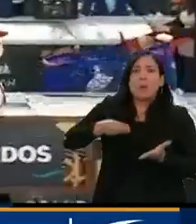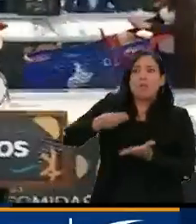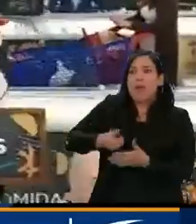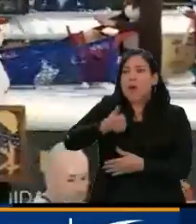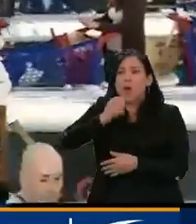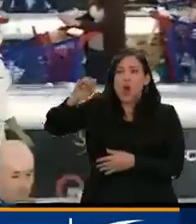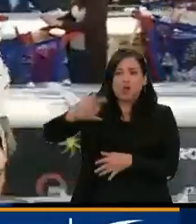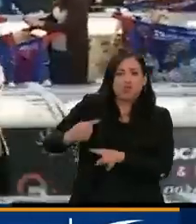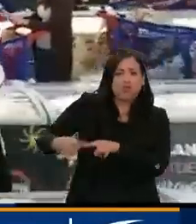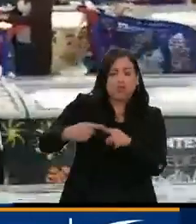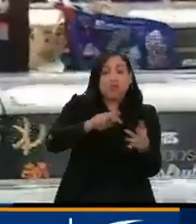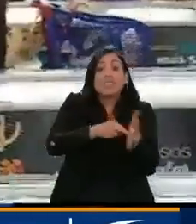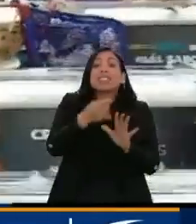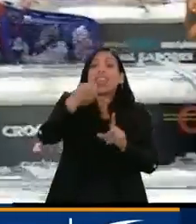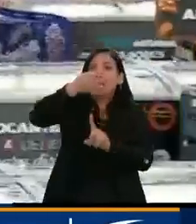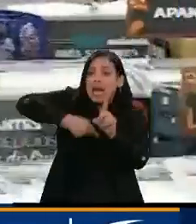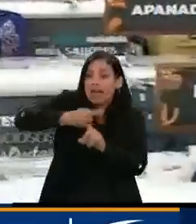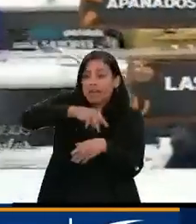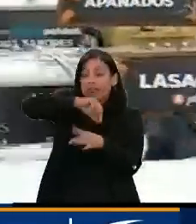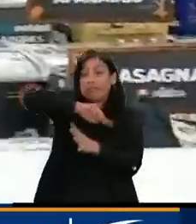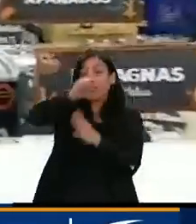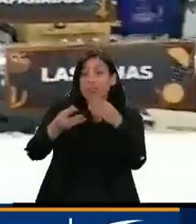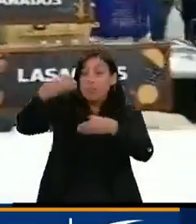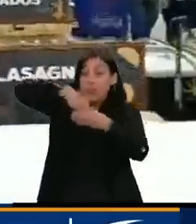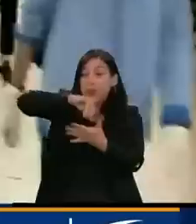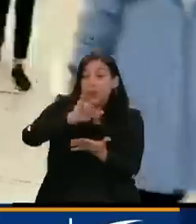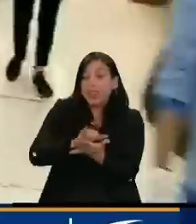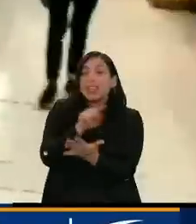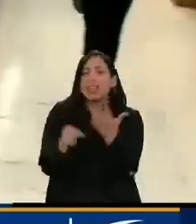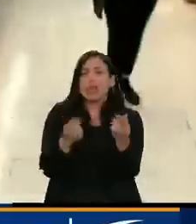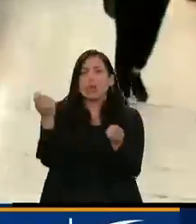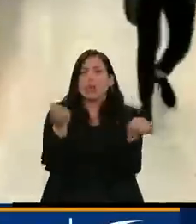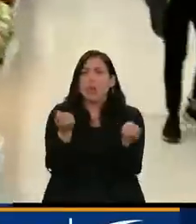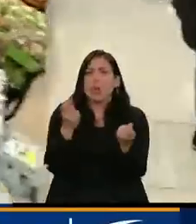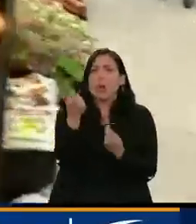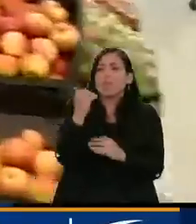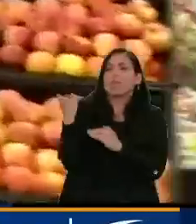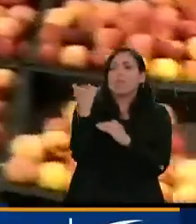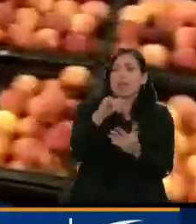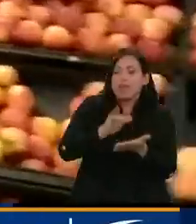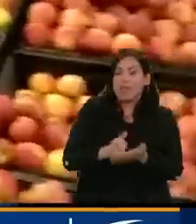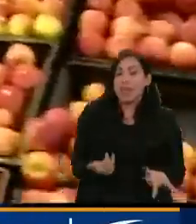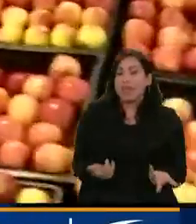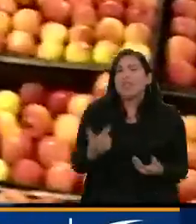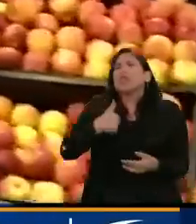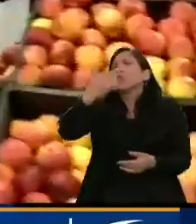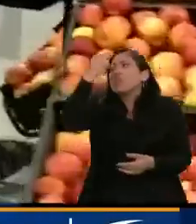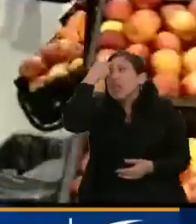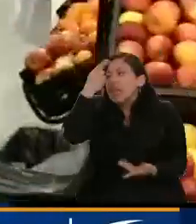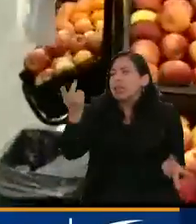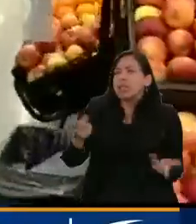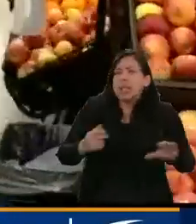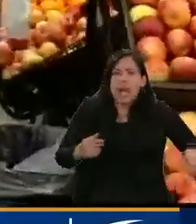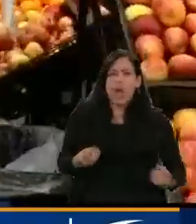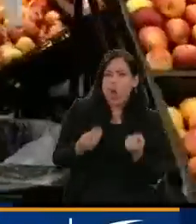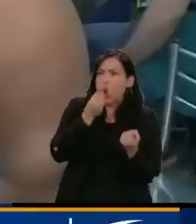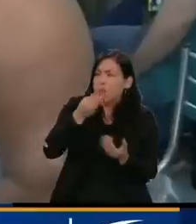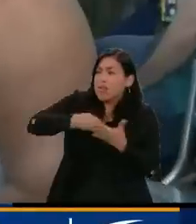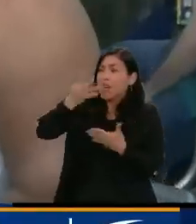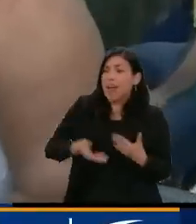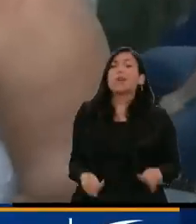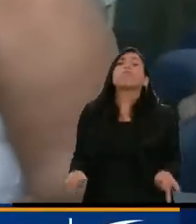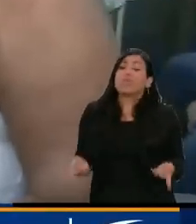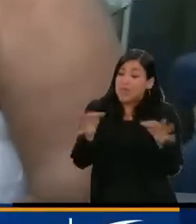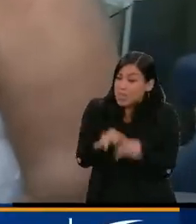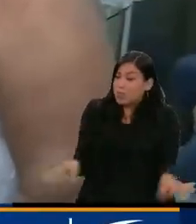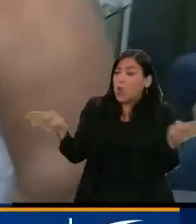ustedes ya los mencionaban, sino al arriendo del hogar y obviamente la canasta de entretenimiento, donde por más que uno pensara que no, es muy importante para